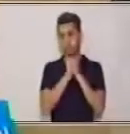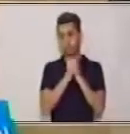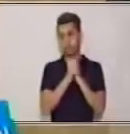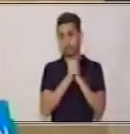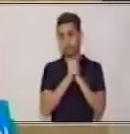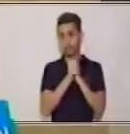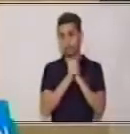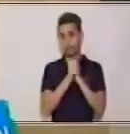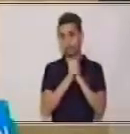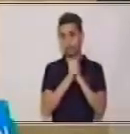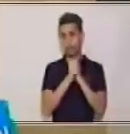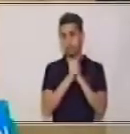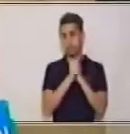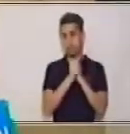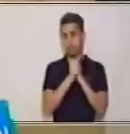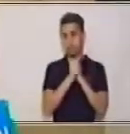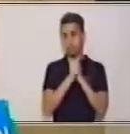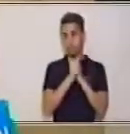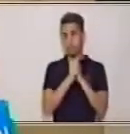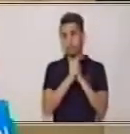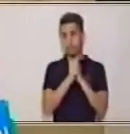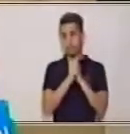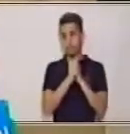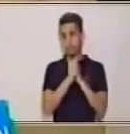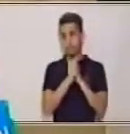Vamos a resolver